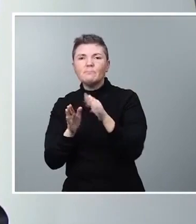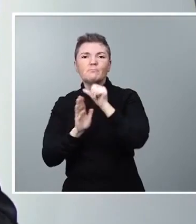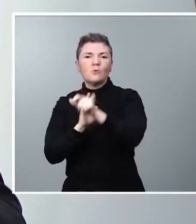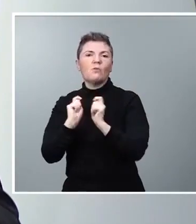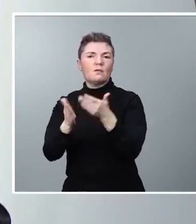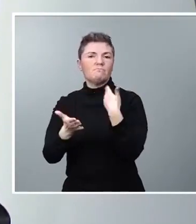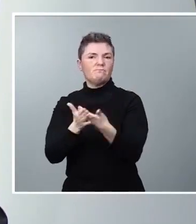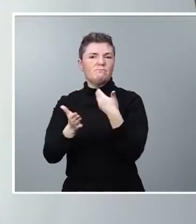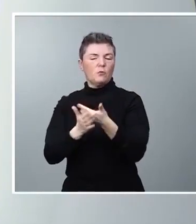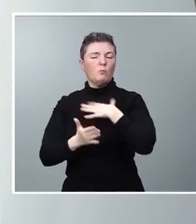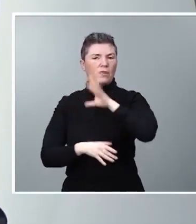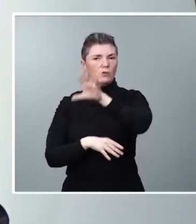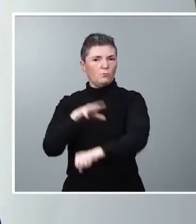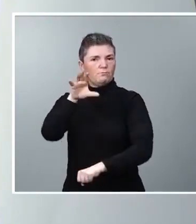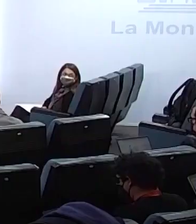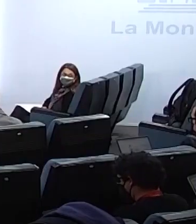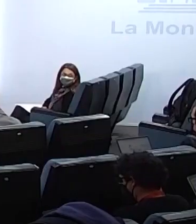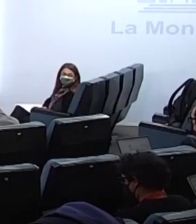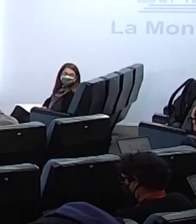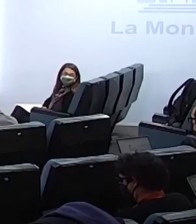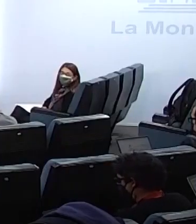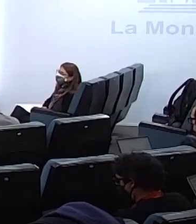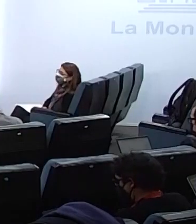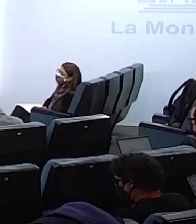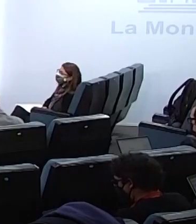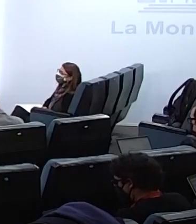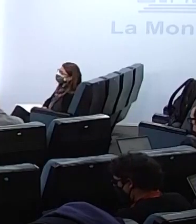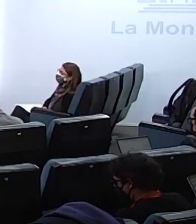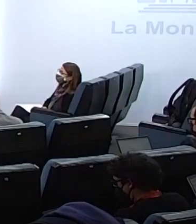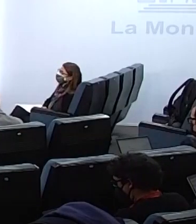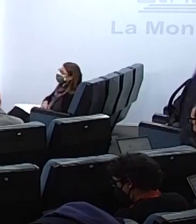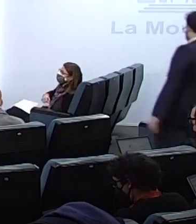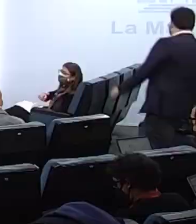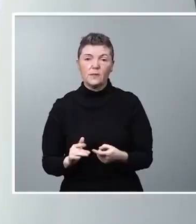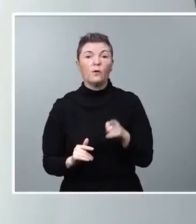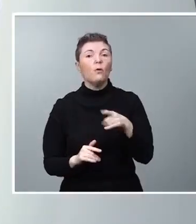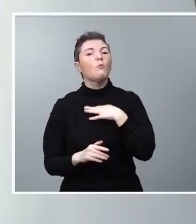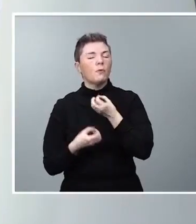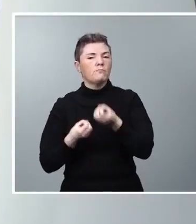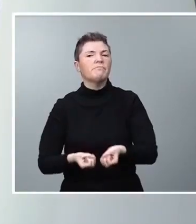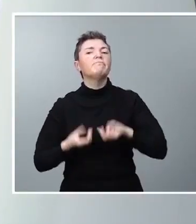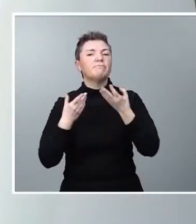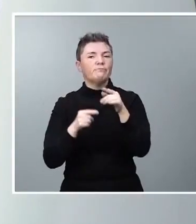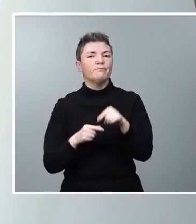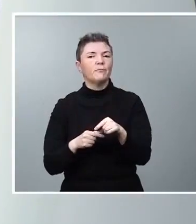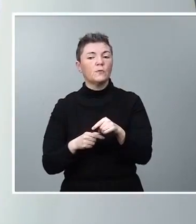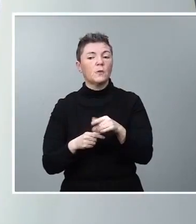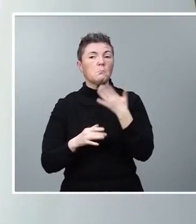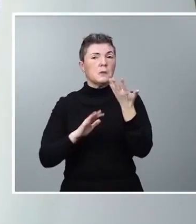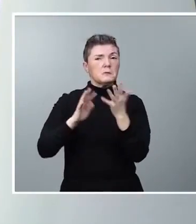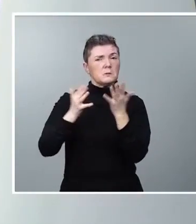adquisitivo indefinidamente y en todo momento. También otro importante anuncio económico. Nuestra estimación de cierre